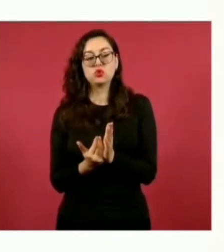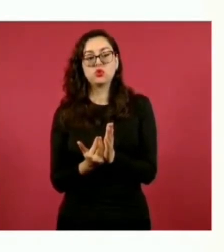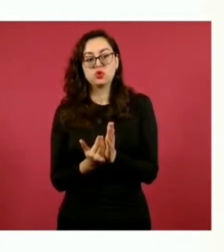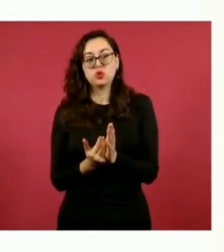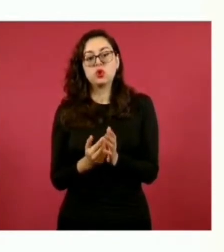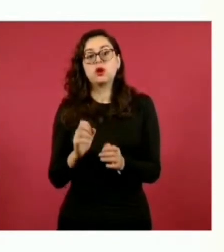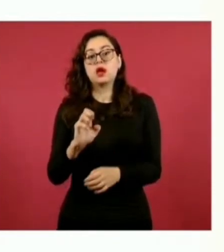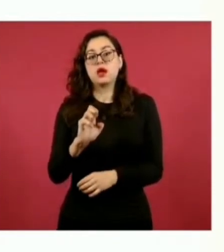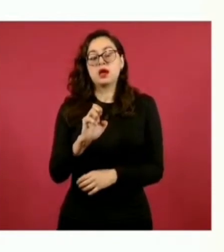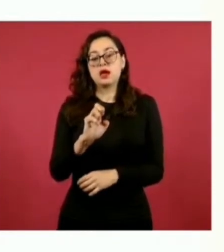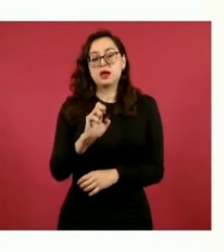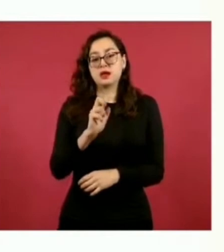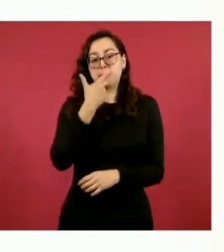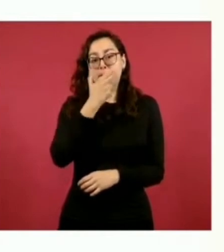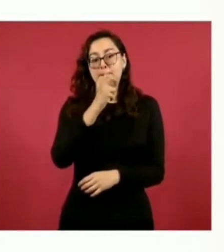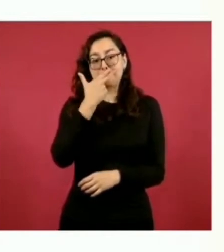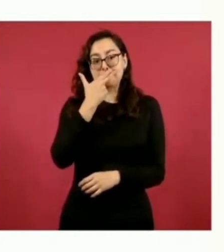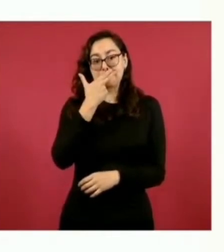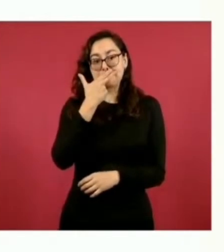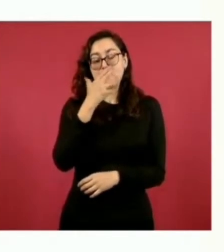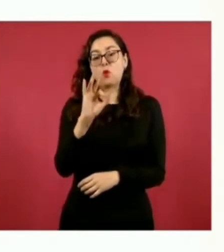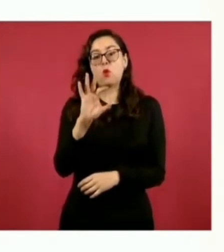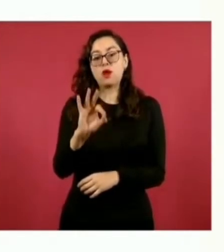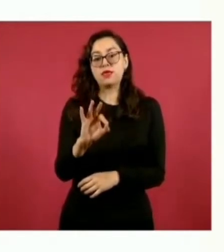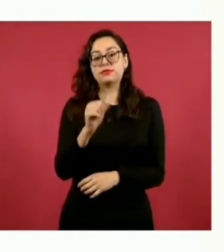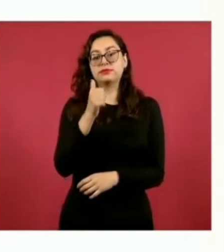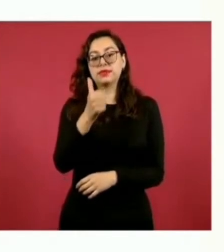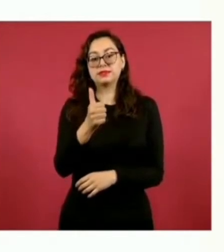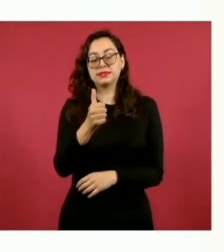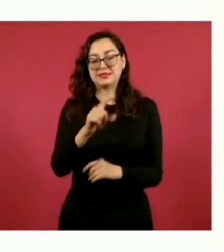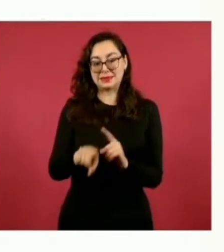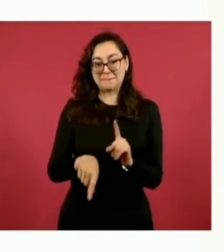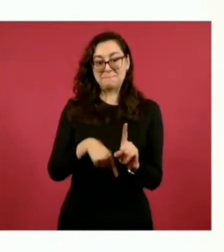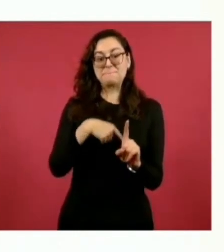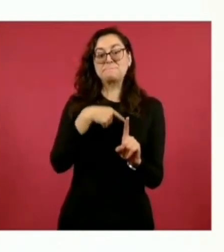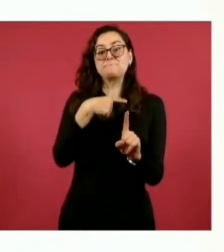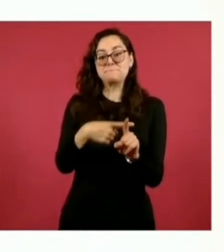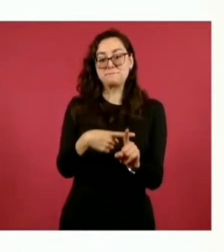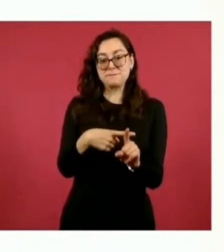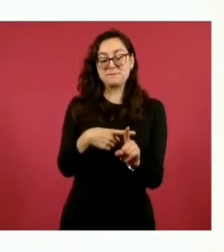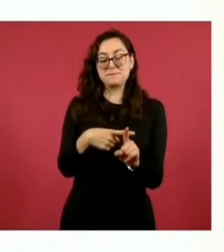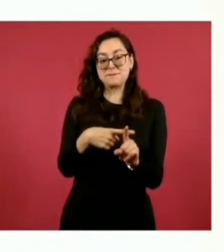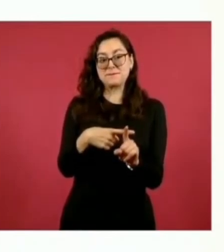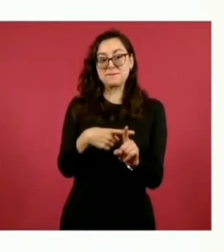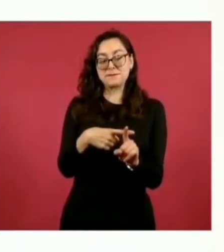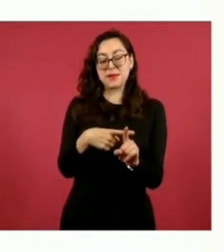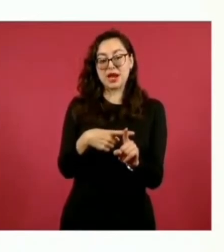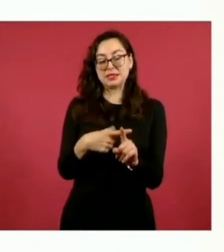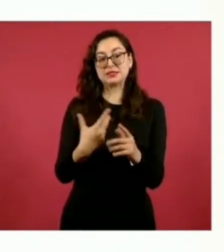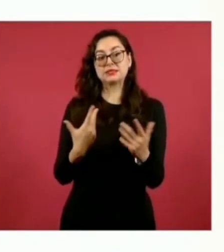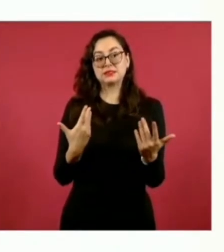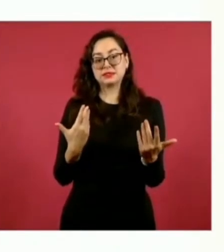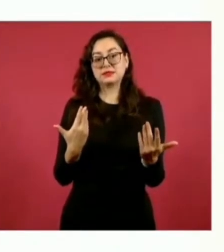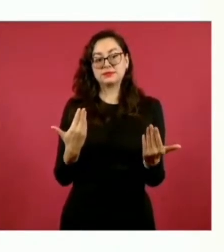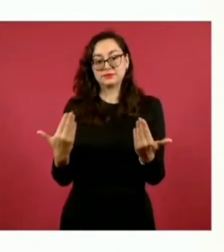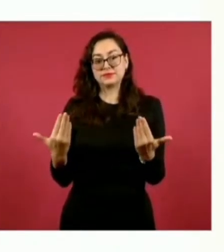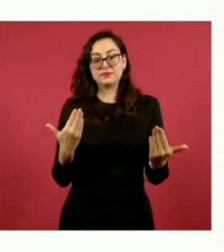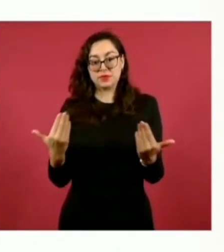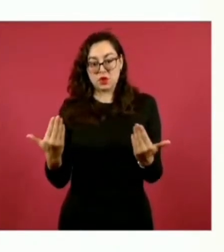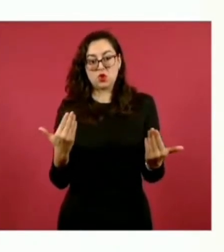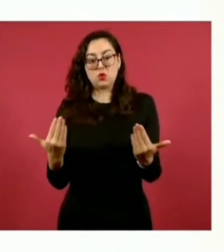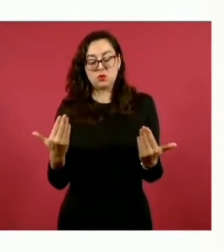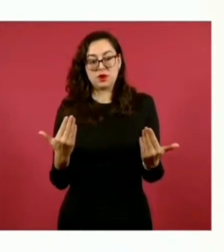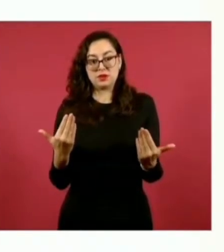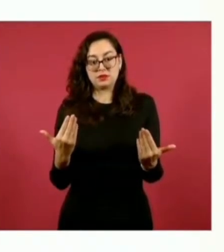estado de Chihuahua 46 homicidios más en julio menos en comparación con el mes